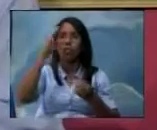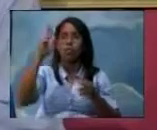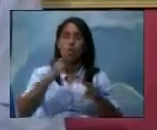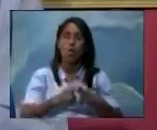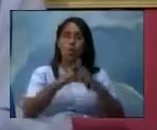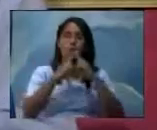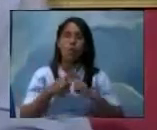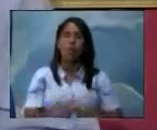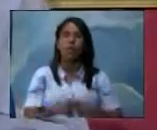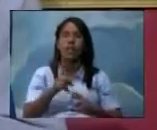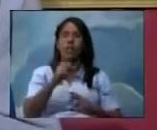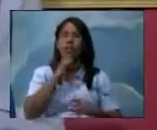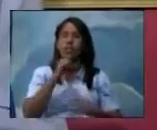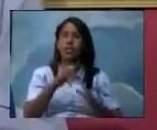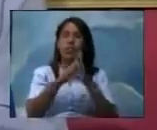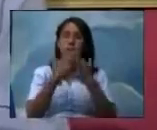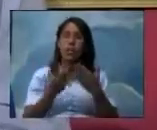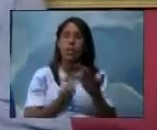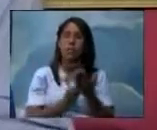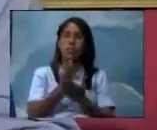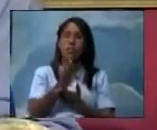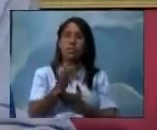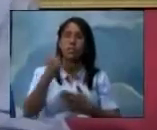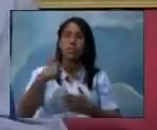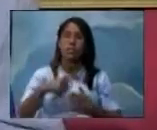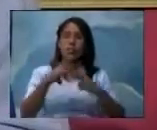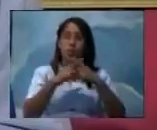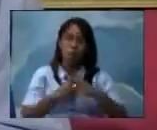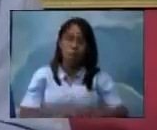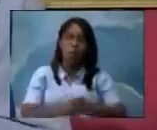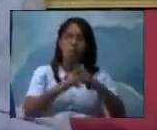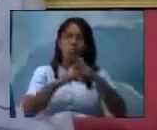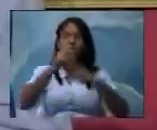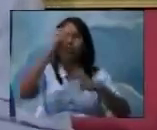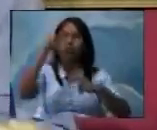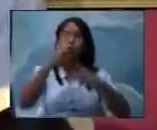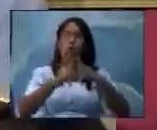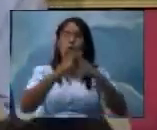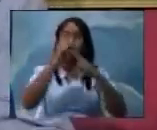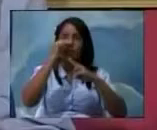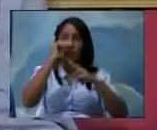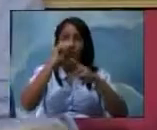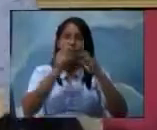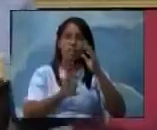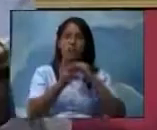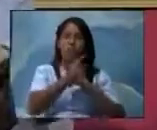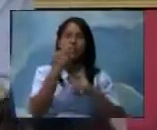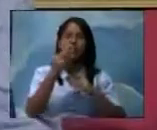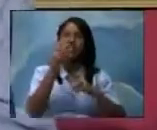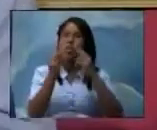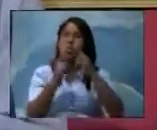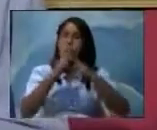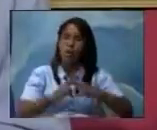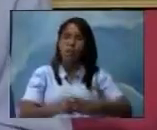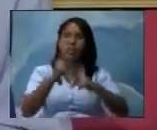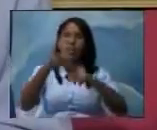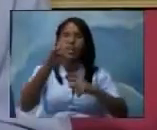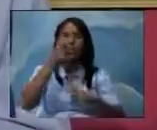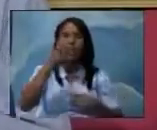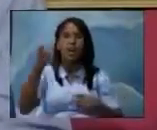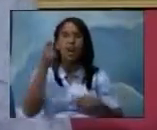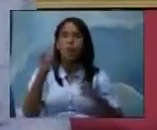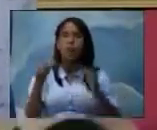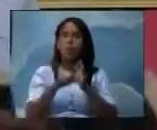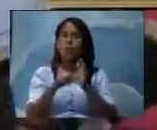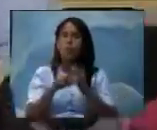honra a los que le honran? Esa es una palabra fiel. Yo honro a los que me honran. Hay gente que dice, ¿cómo me va a honrar Dios en este campo